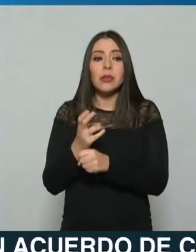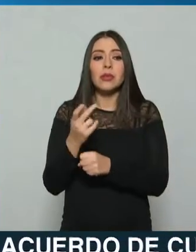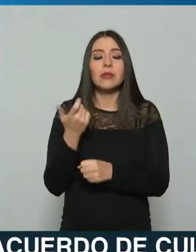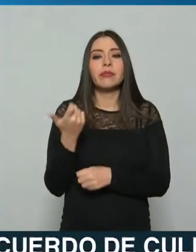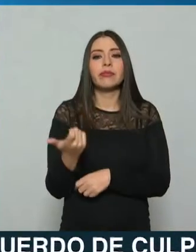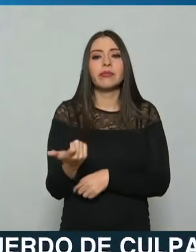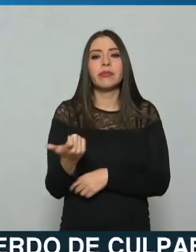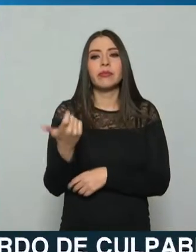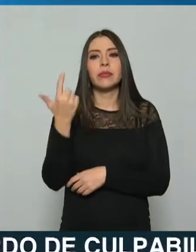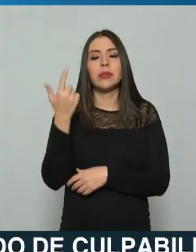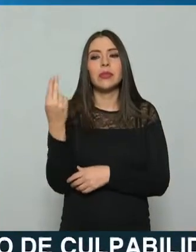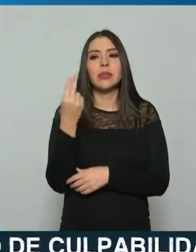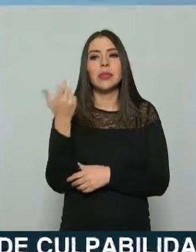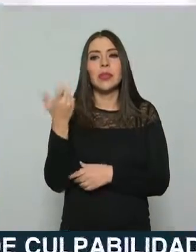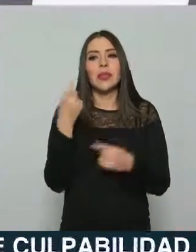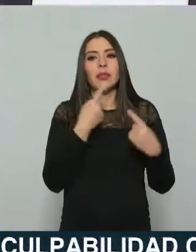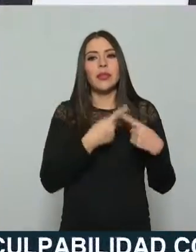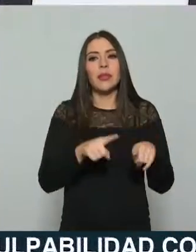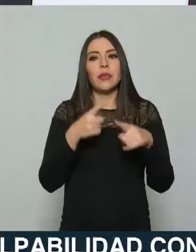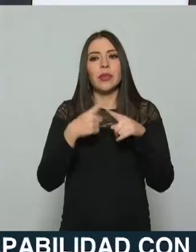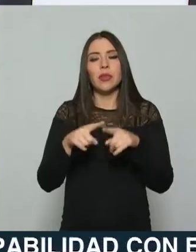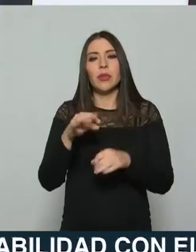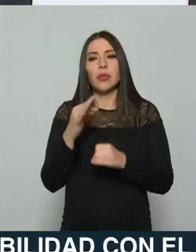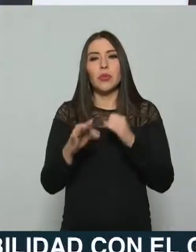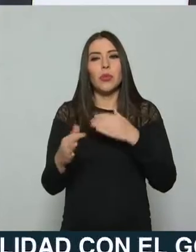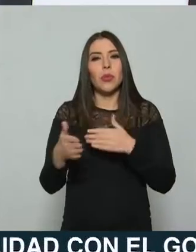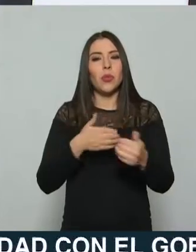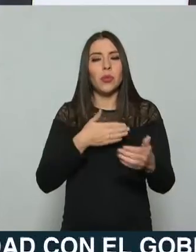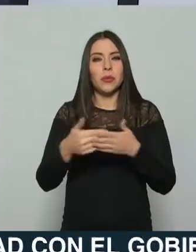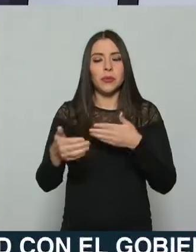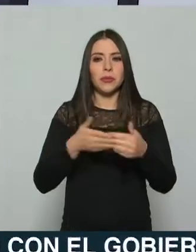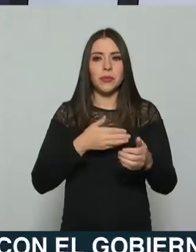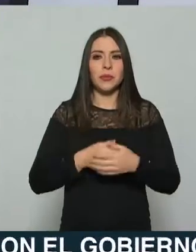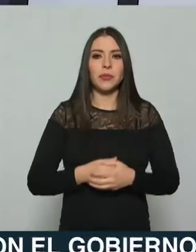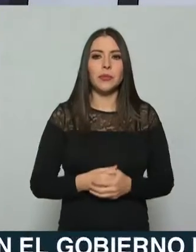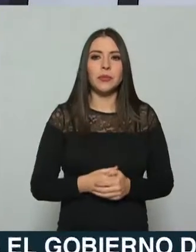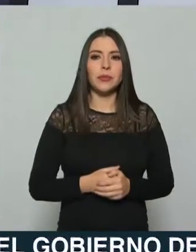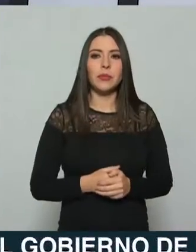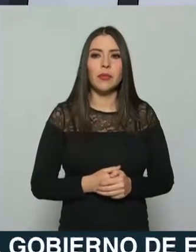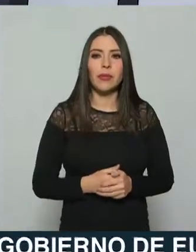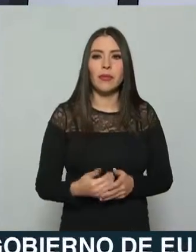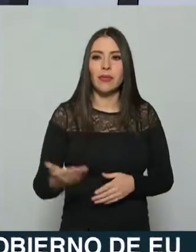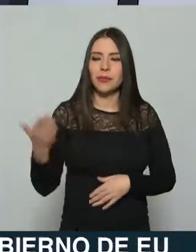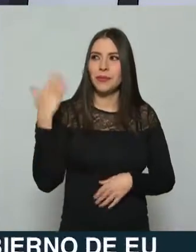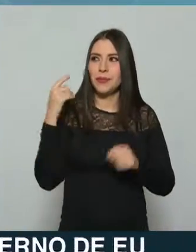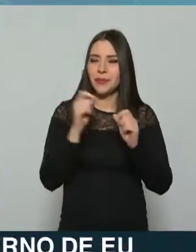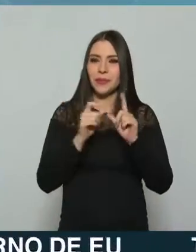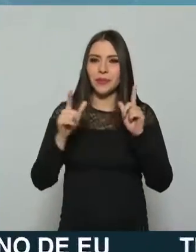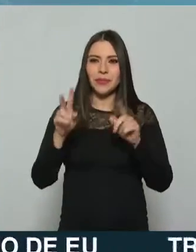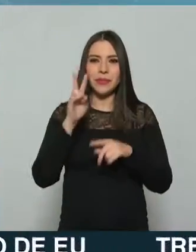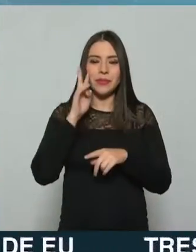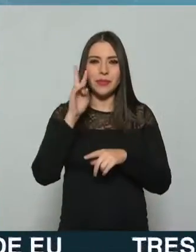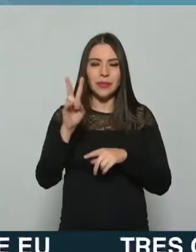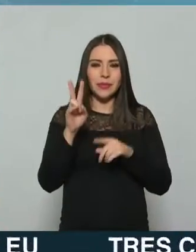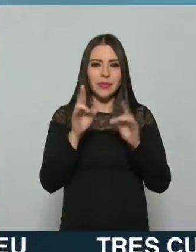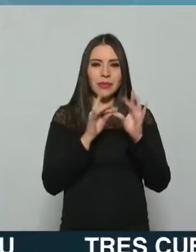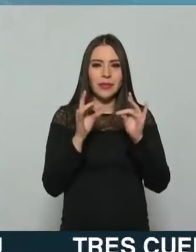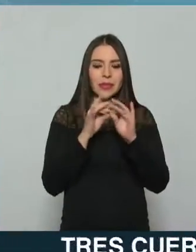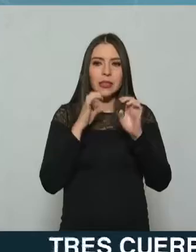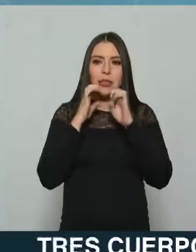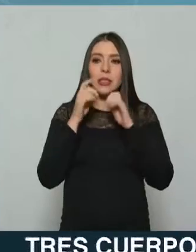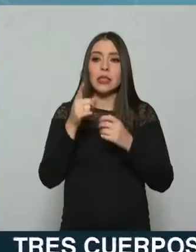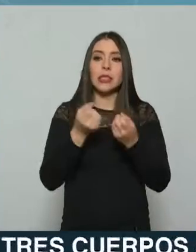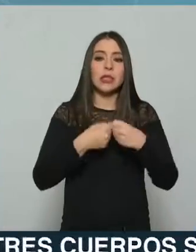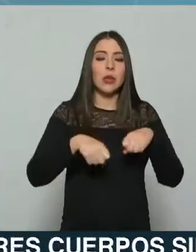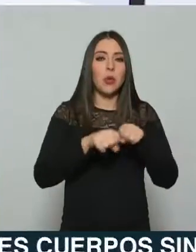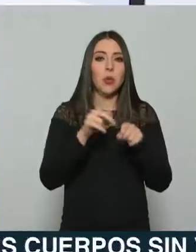necesitan son diferentes y son de última generación. Lo que platicábamos fuera de la entrevista mientras veíamos la nota es que el Seguro Popular no lo cubría como tal, solamente